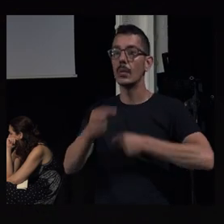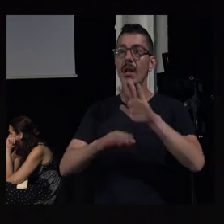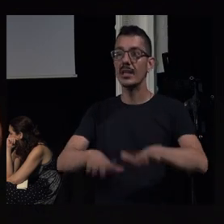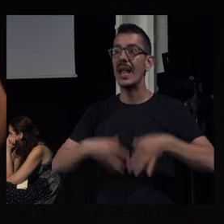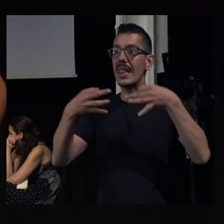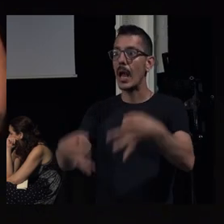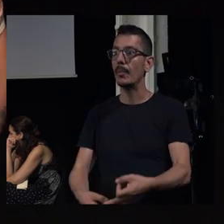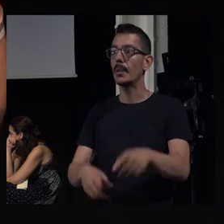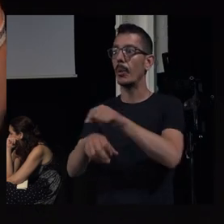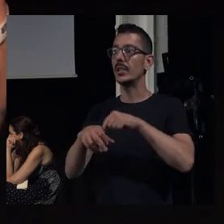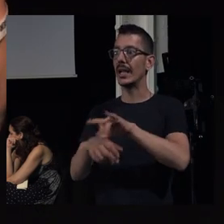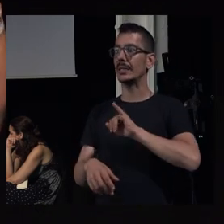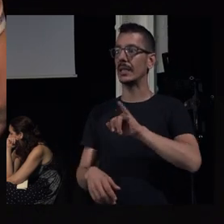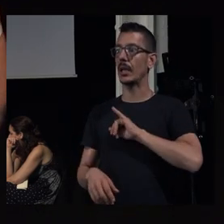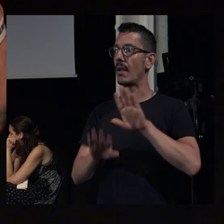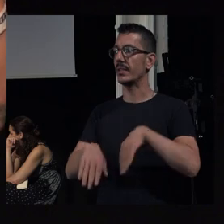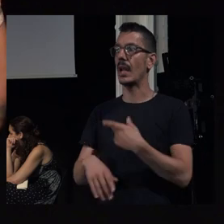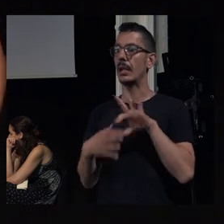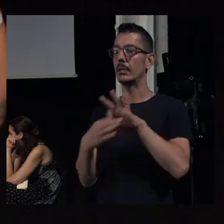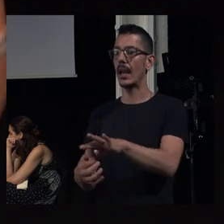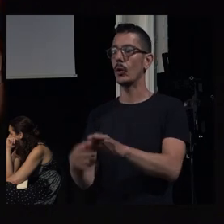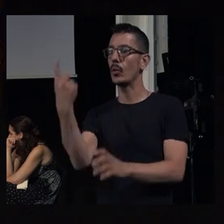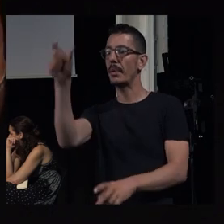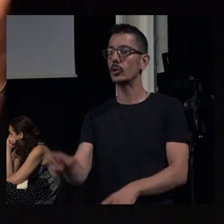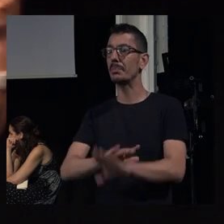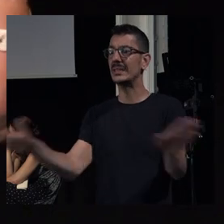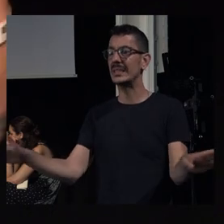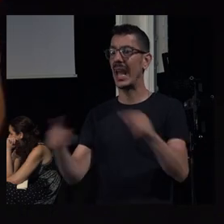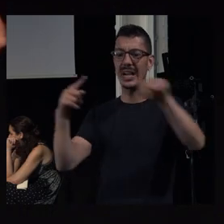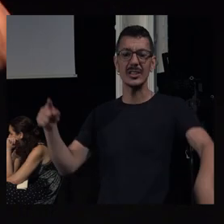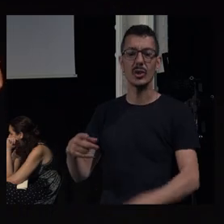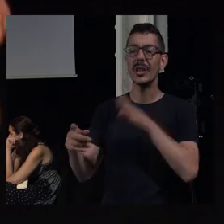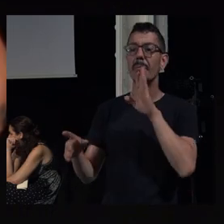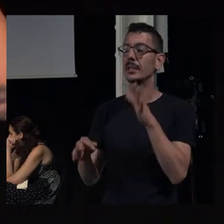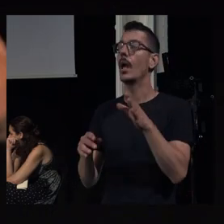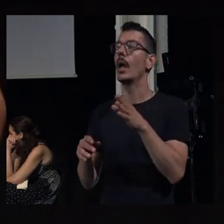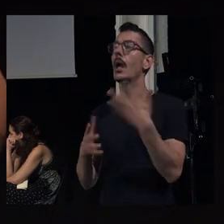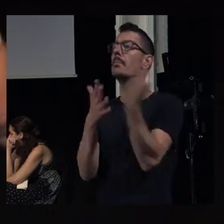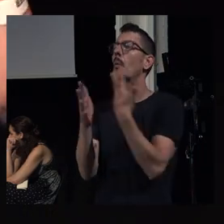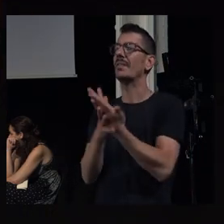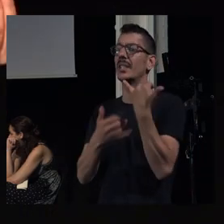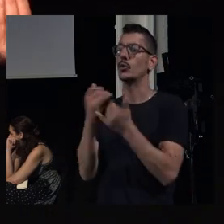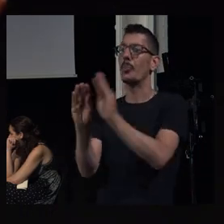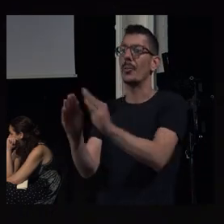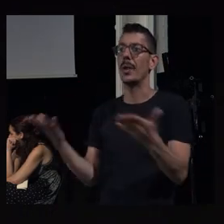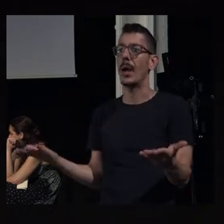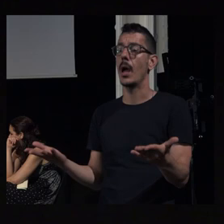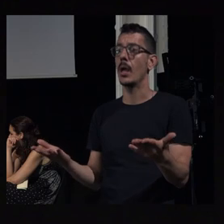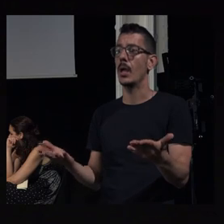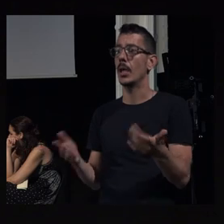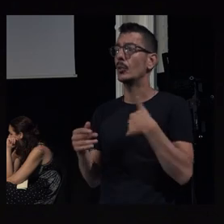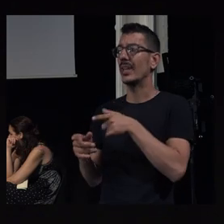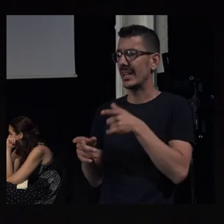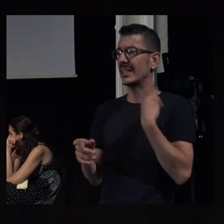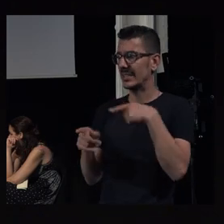que al final se resumen a una sola individua o a un solo individuo contándonos su problema y queriendo hacer de ese individuo universal, y esto